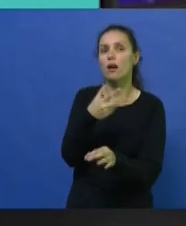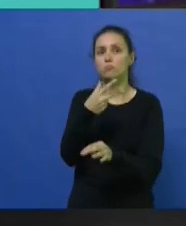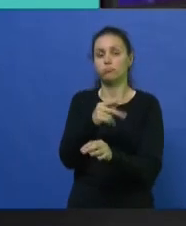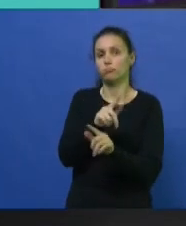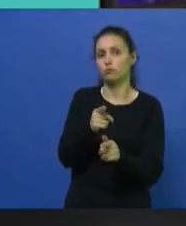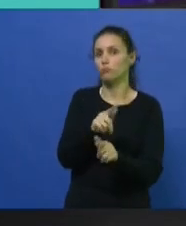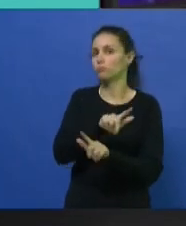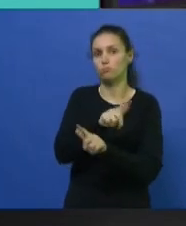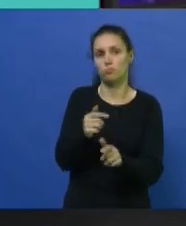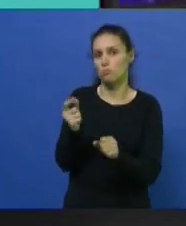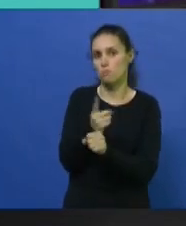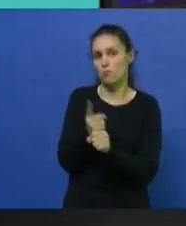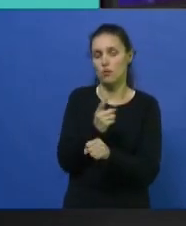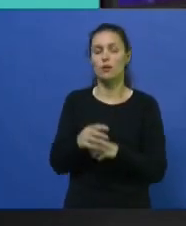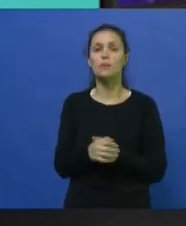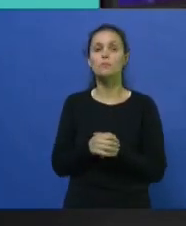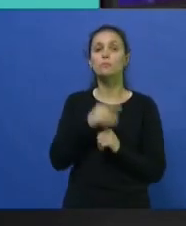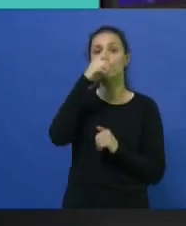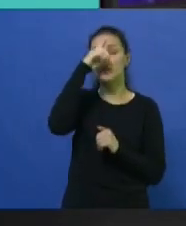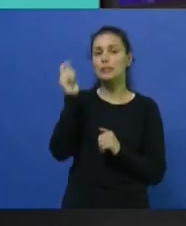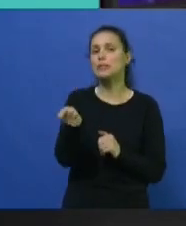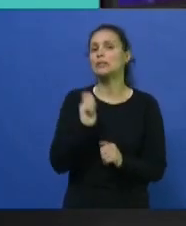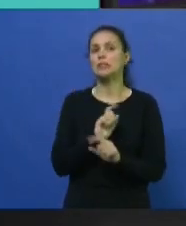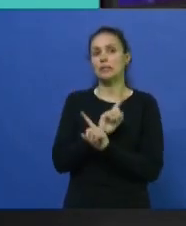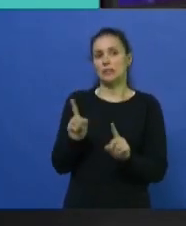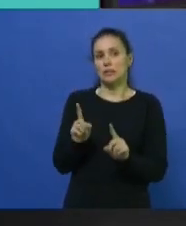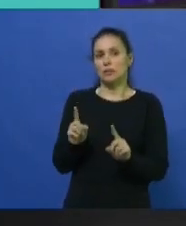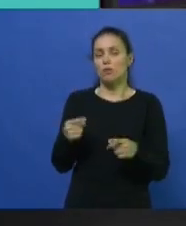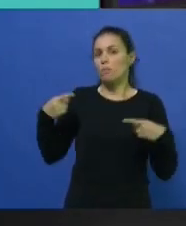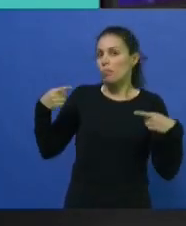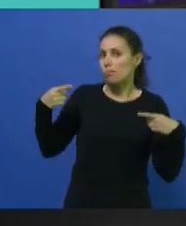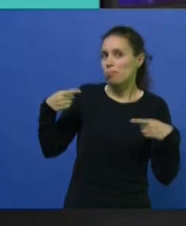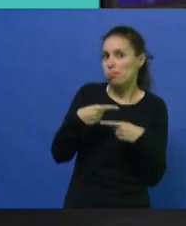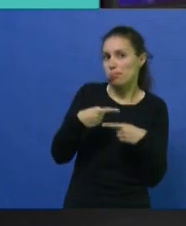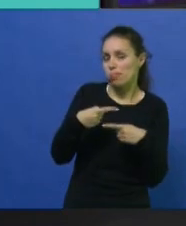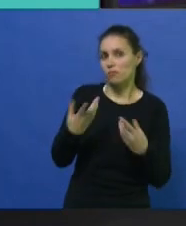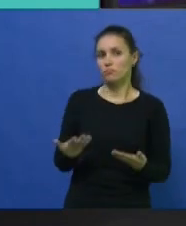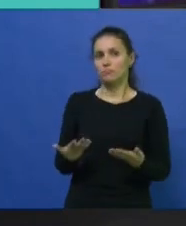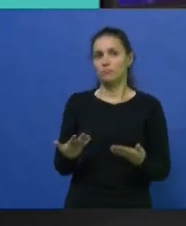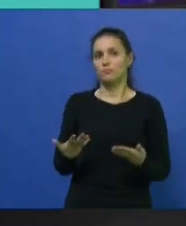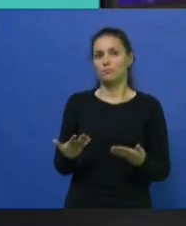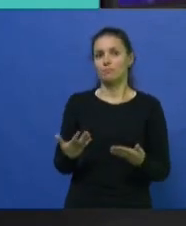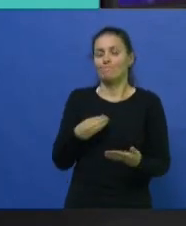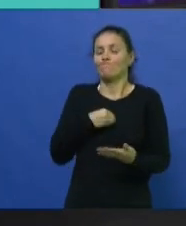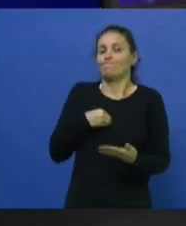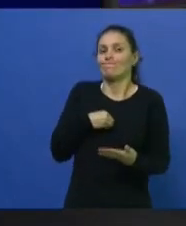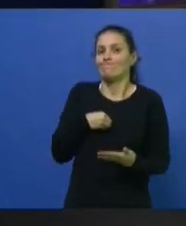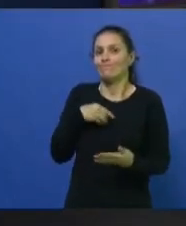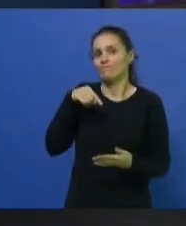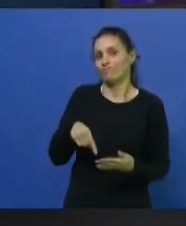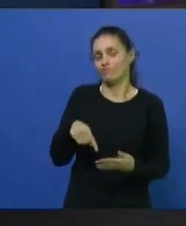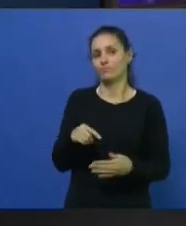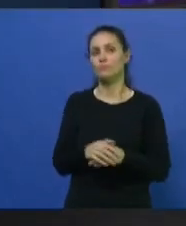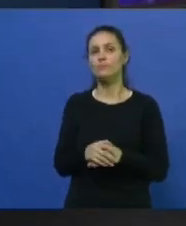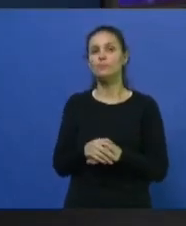el estado y sin embargo el estado no te la provee es una dicotomía absoluta y lamentablemente esto es lo que está pasando vamos a avanzar con él los